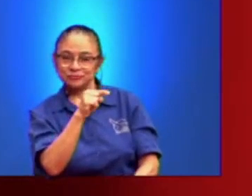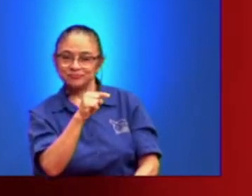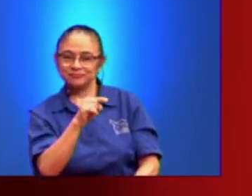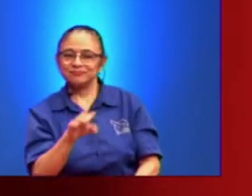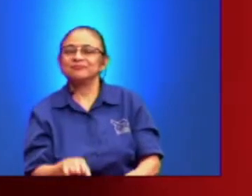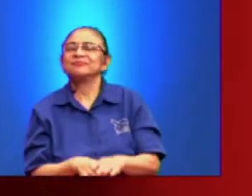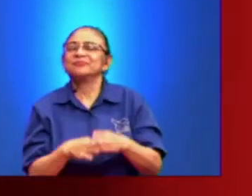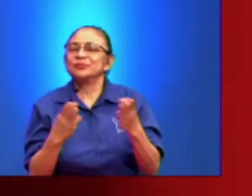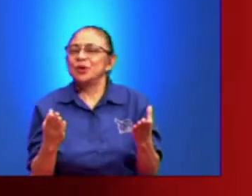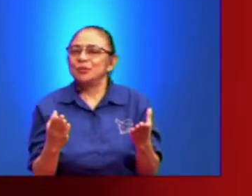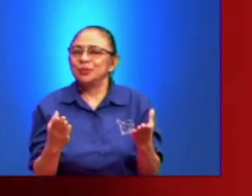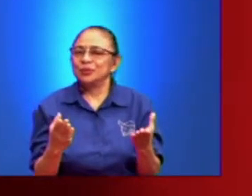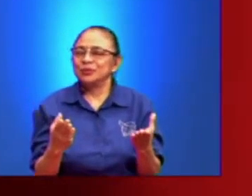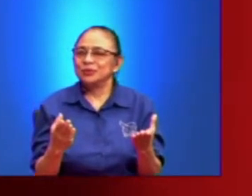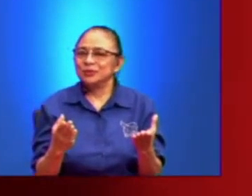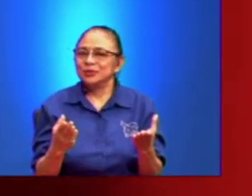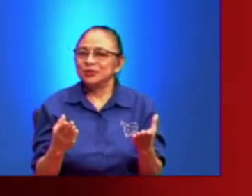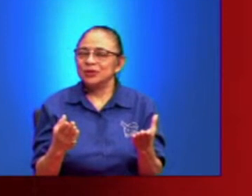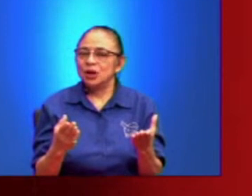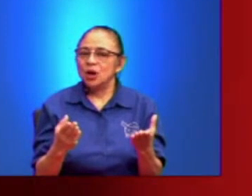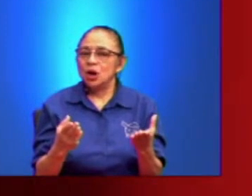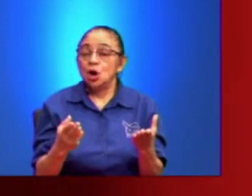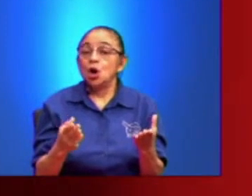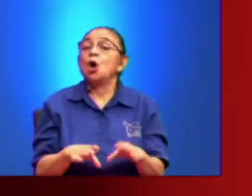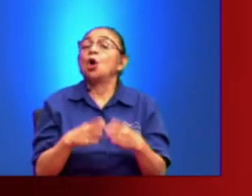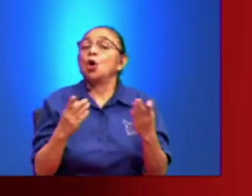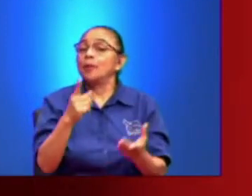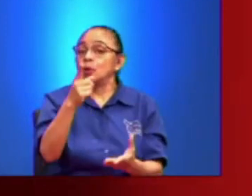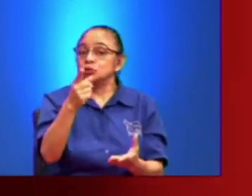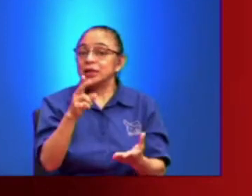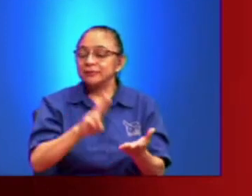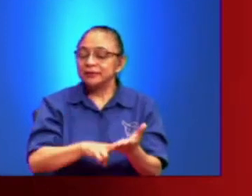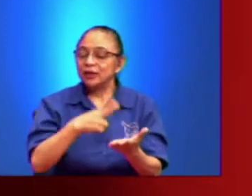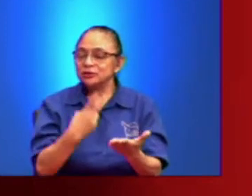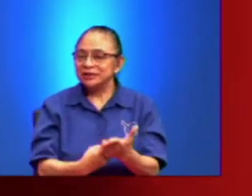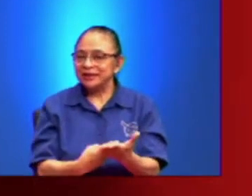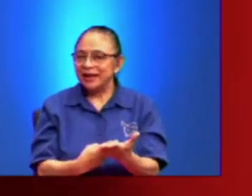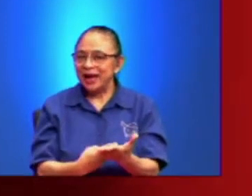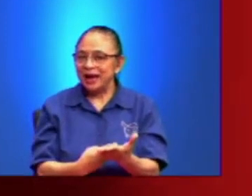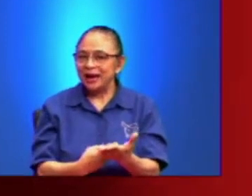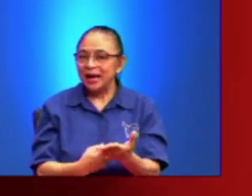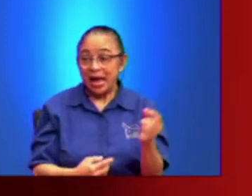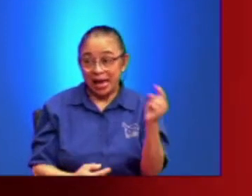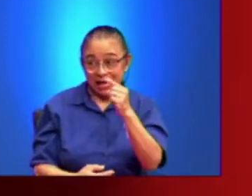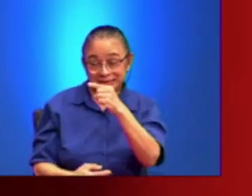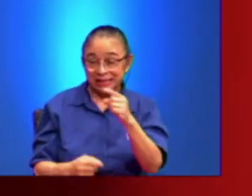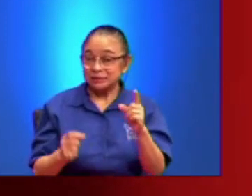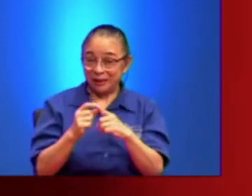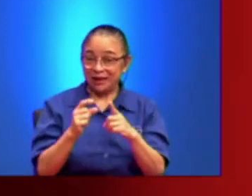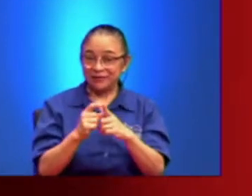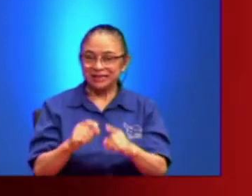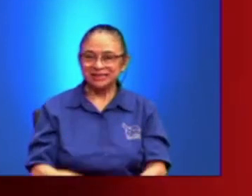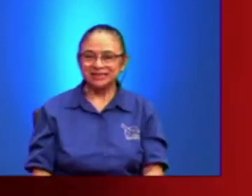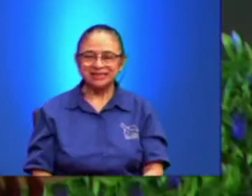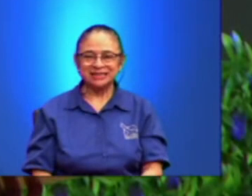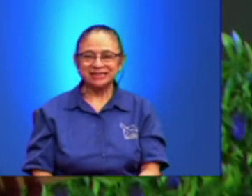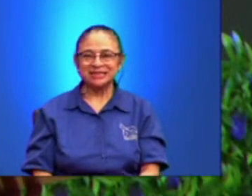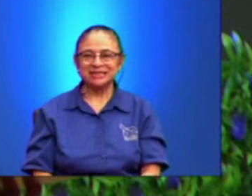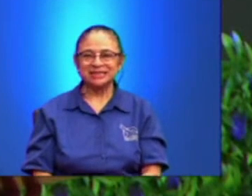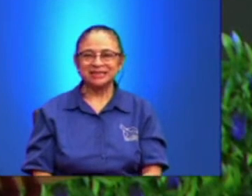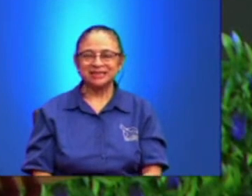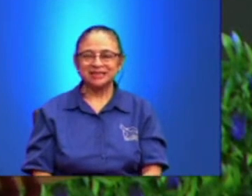traduciría usted 1ª corintios 11 26 en la segunda parte cada vez que lo